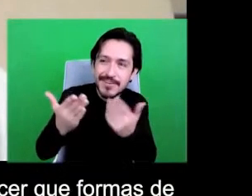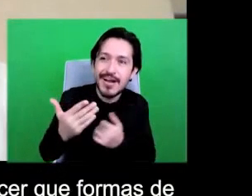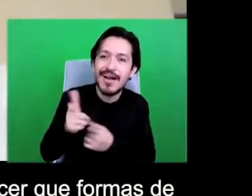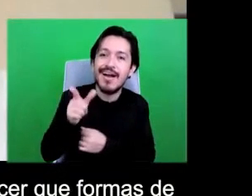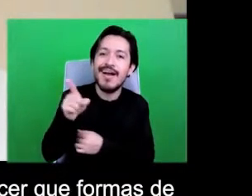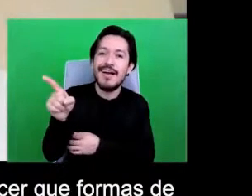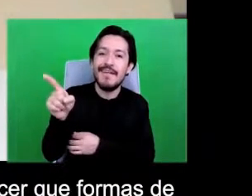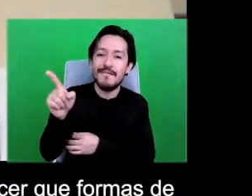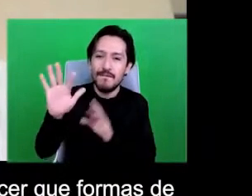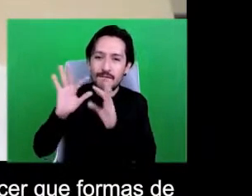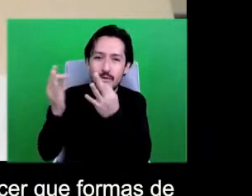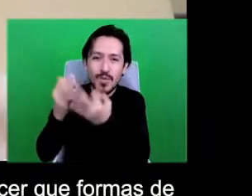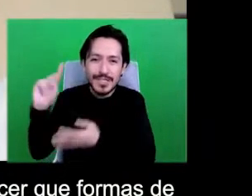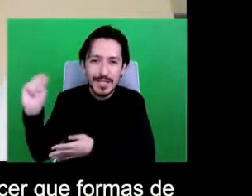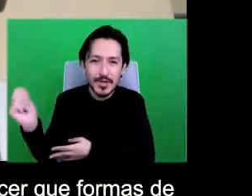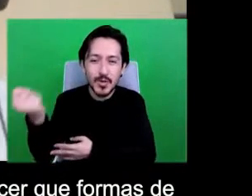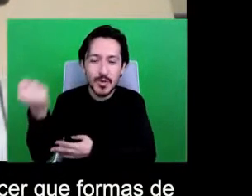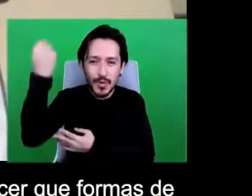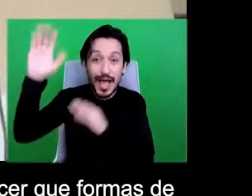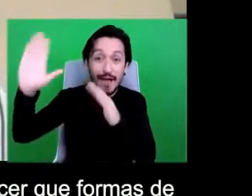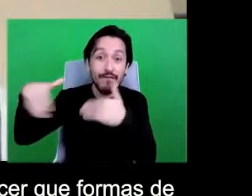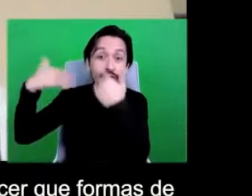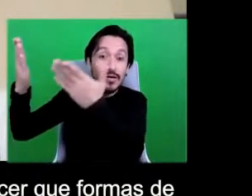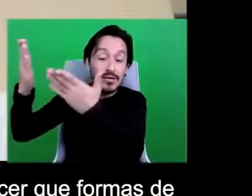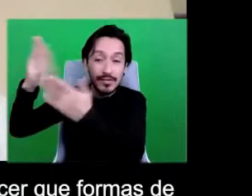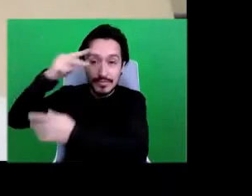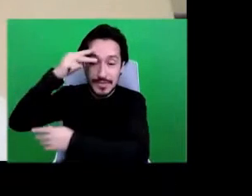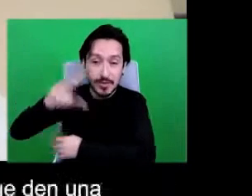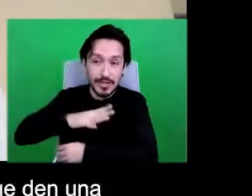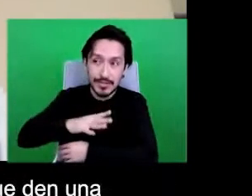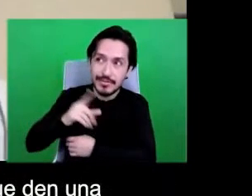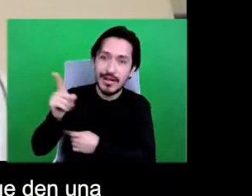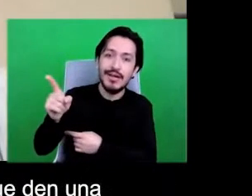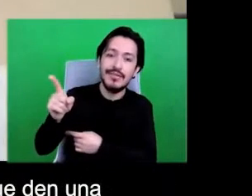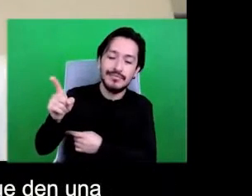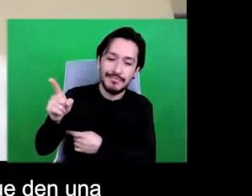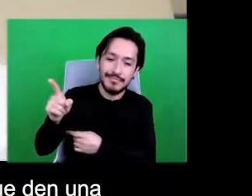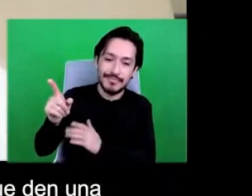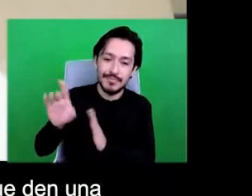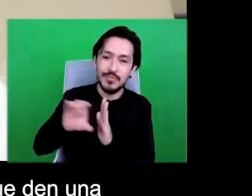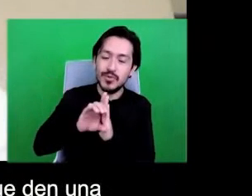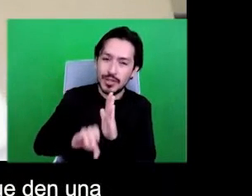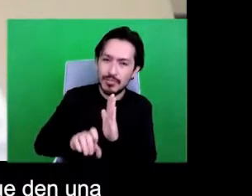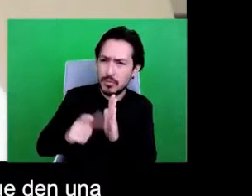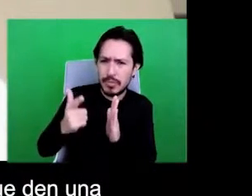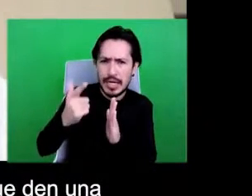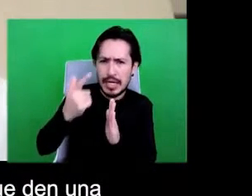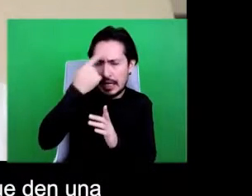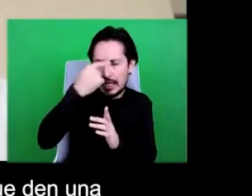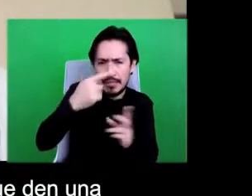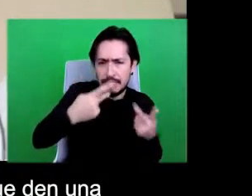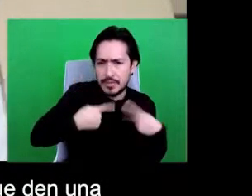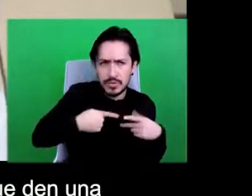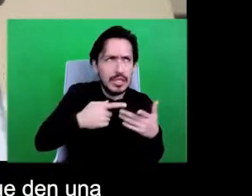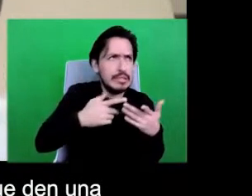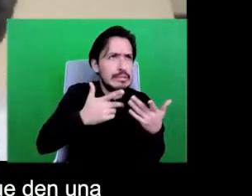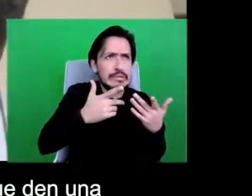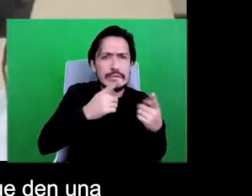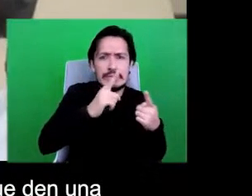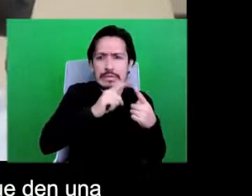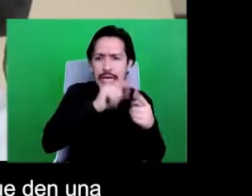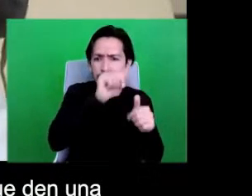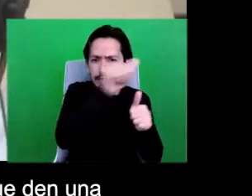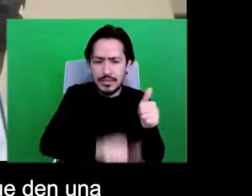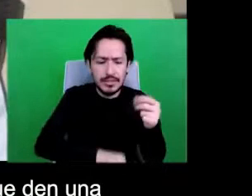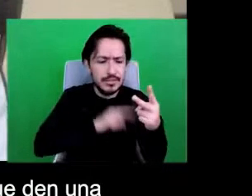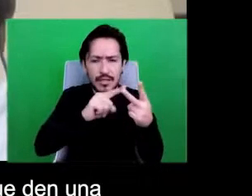tecnología existen para hacerlo más accesible, ya sea para artistas o para economistas, empresarios,